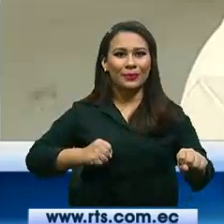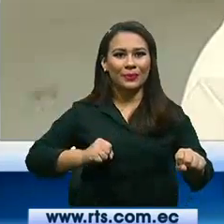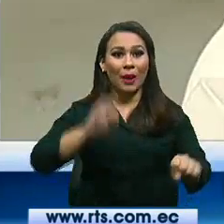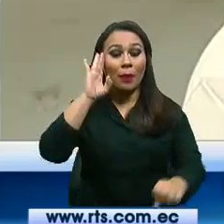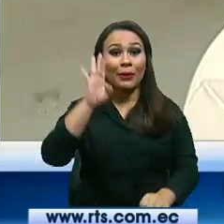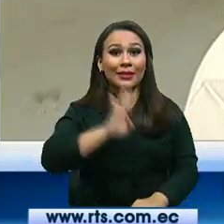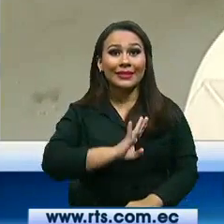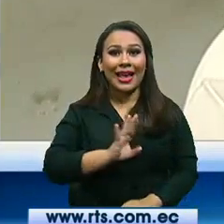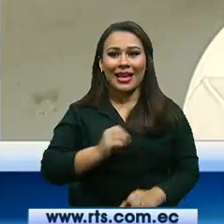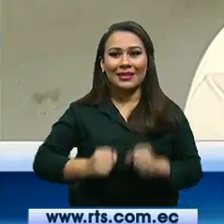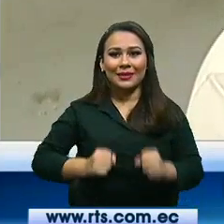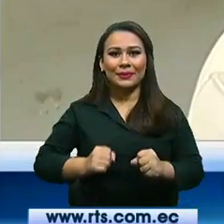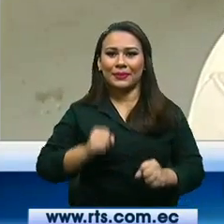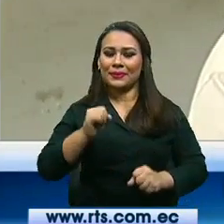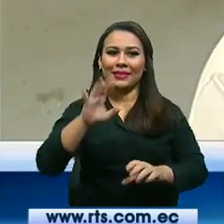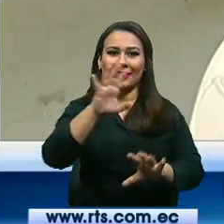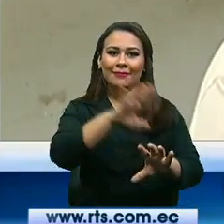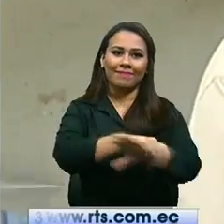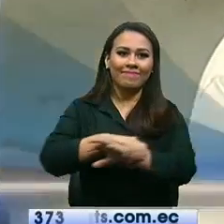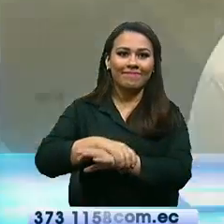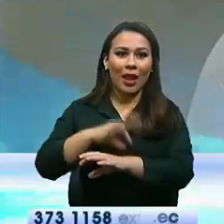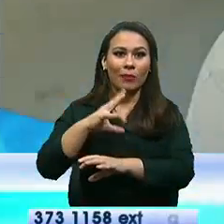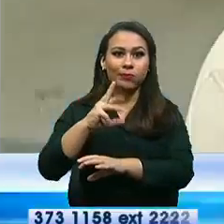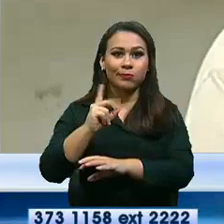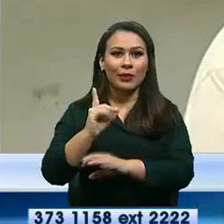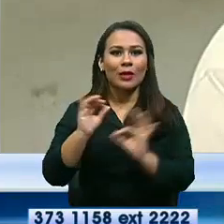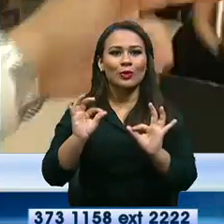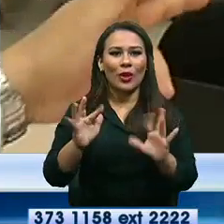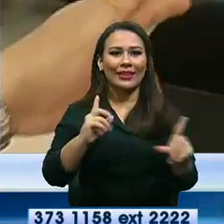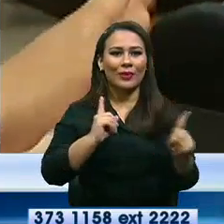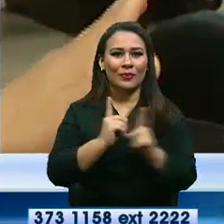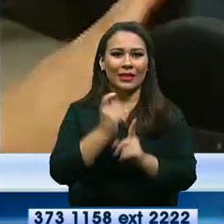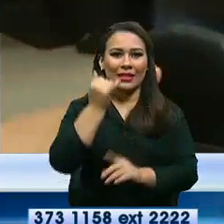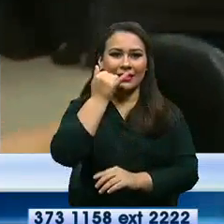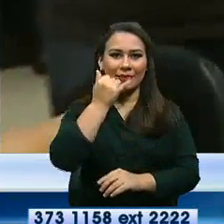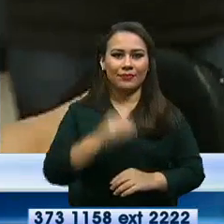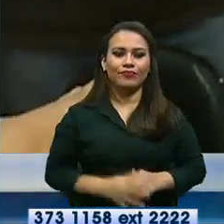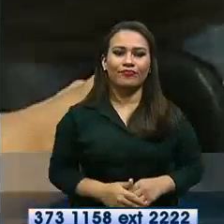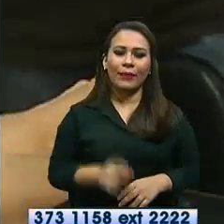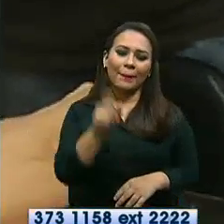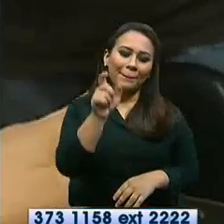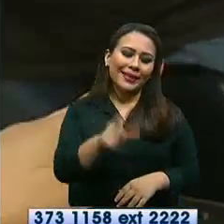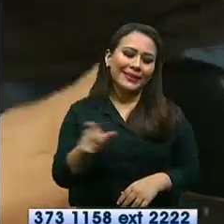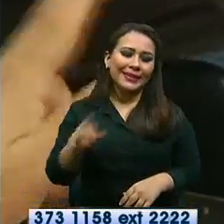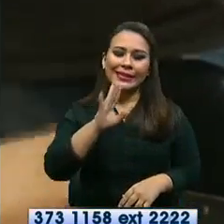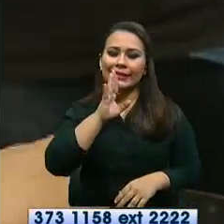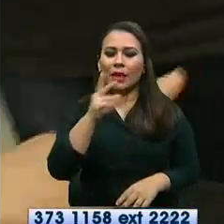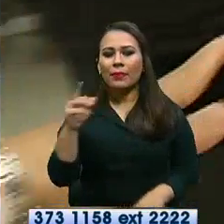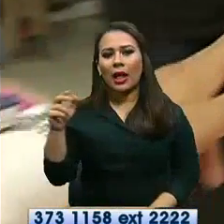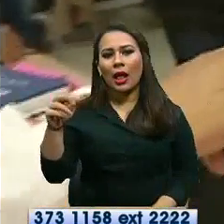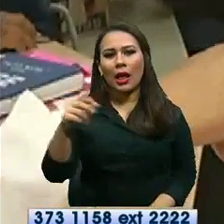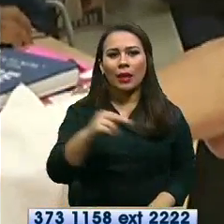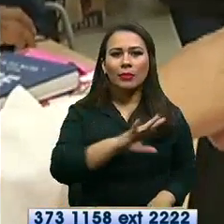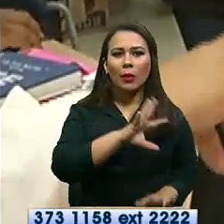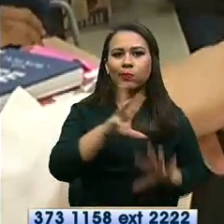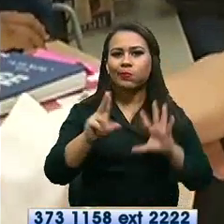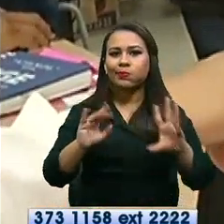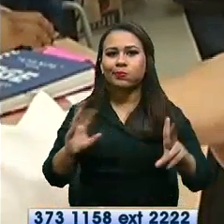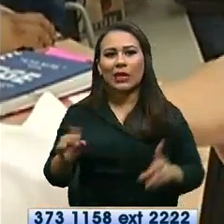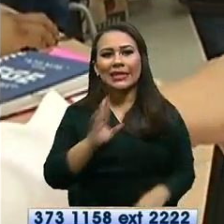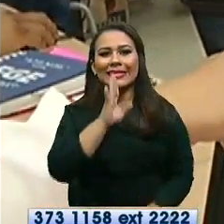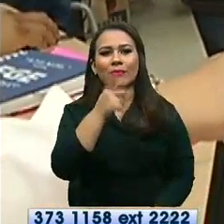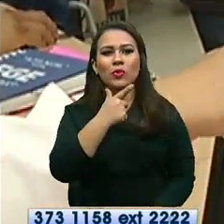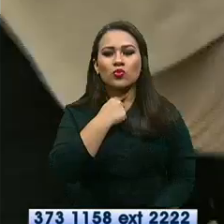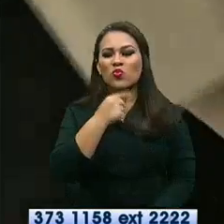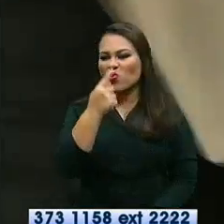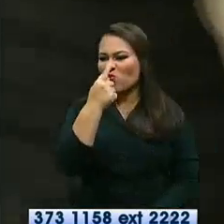Y es en ese momento en que la policía interviene y lo detiene. Son tipos que pasan siempre por el lugar, me rodean todo el lugar y andan